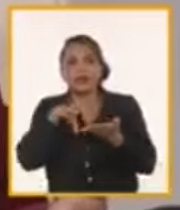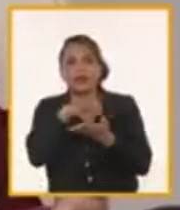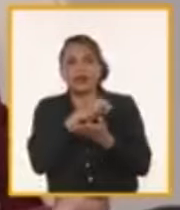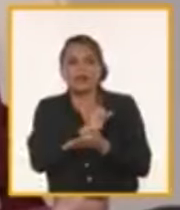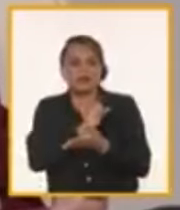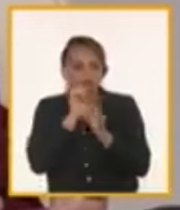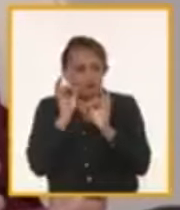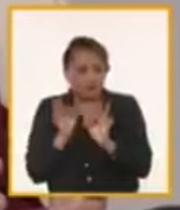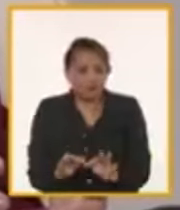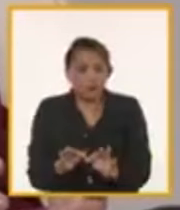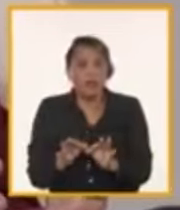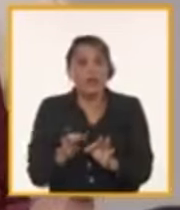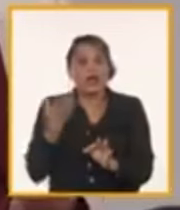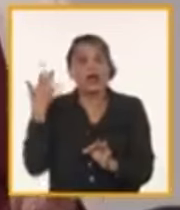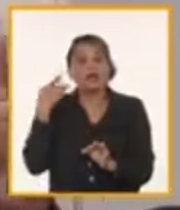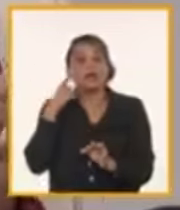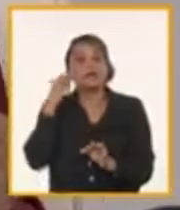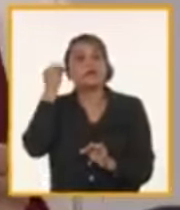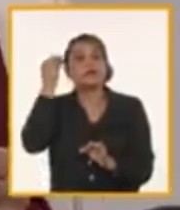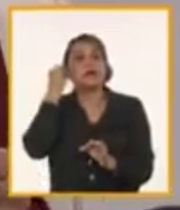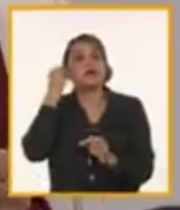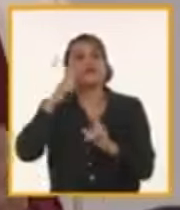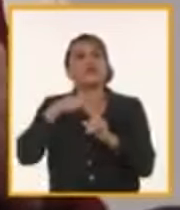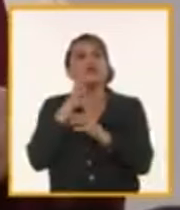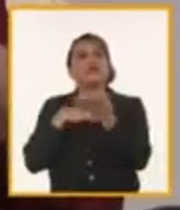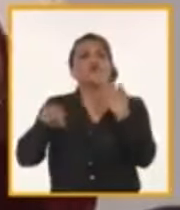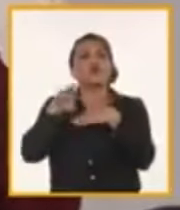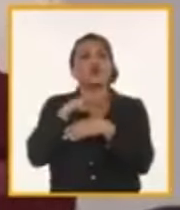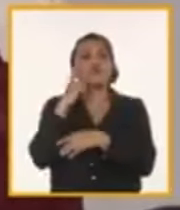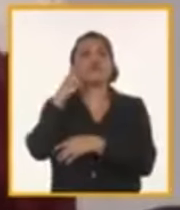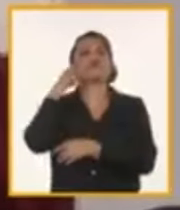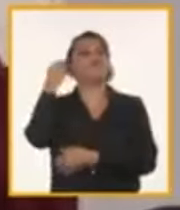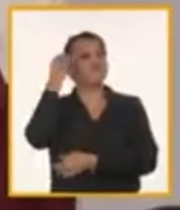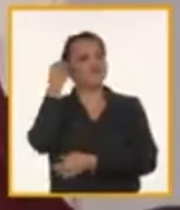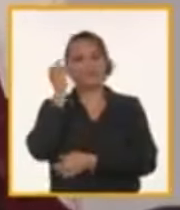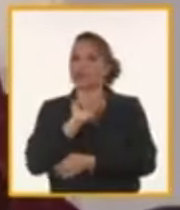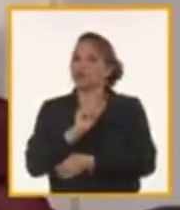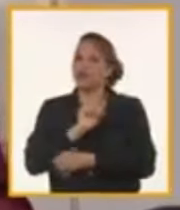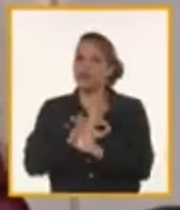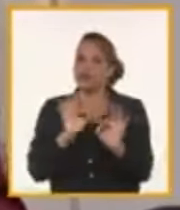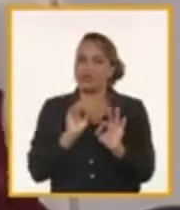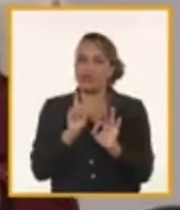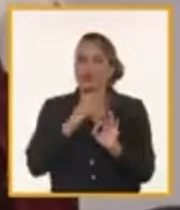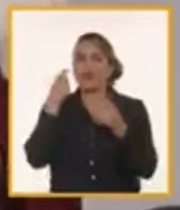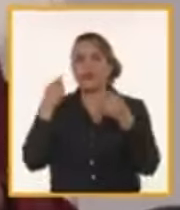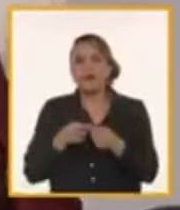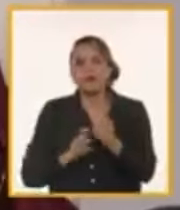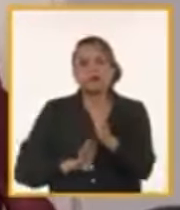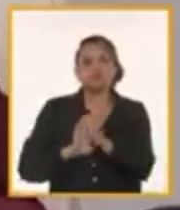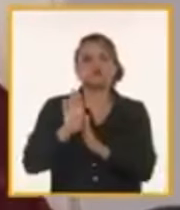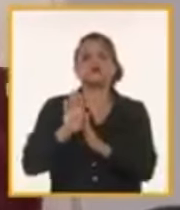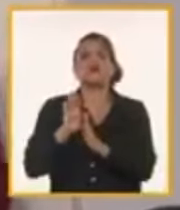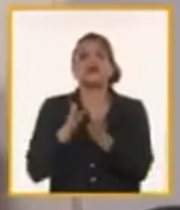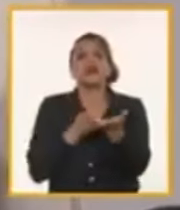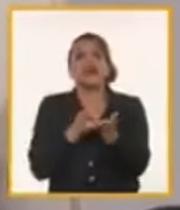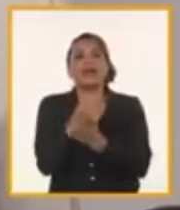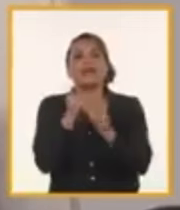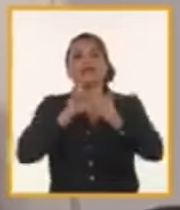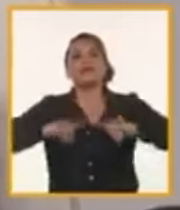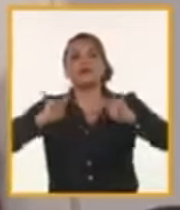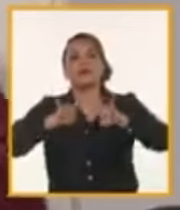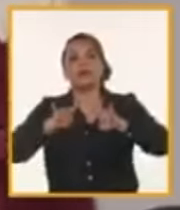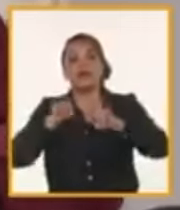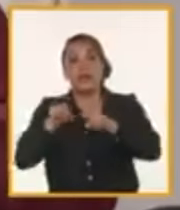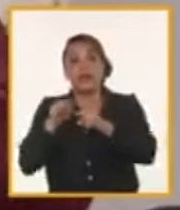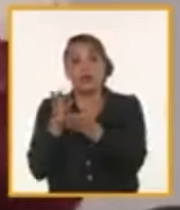habíamos pensado en un técnico superior y dijimos no es suficiente vamos a elevarlo a una carrera Universitaria cuánto pueden aportar esos